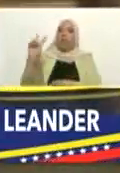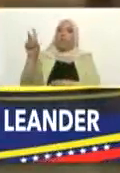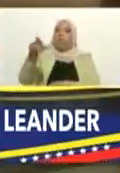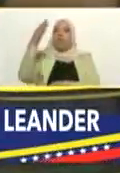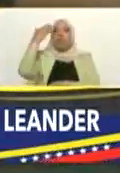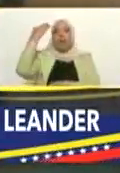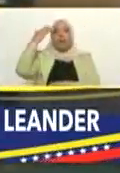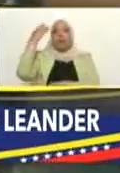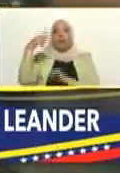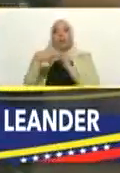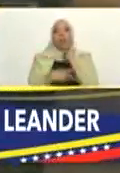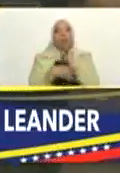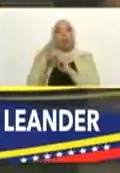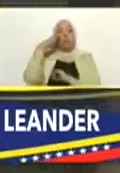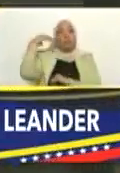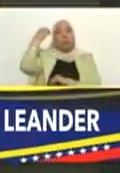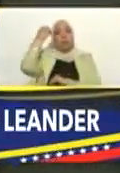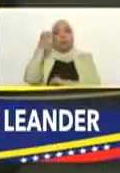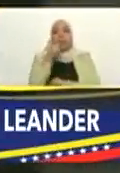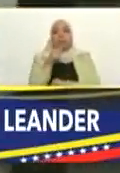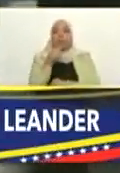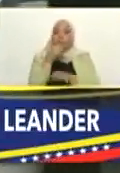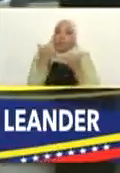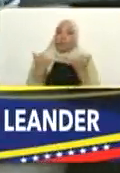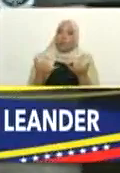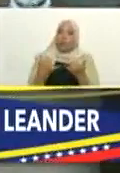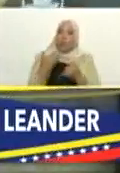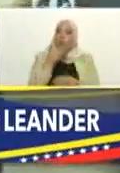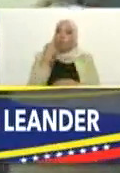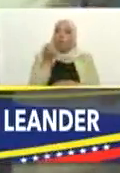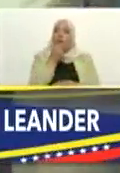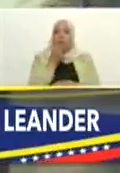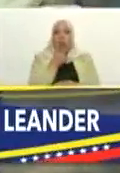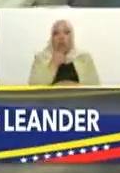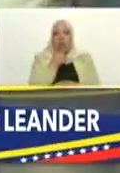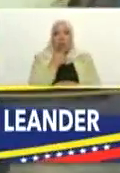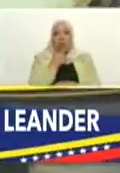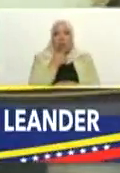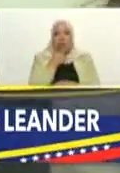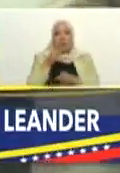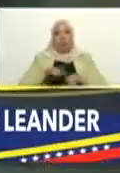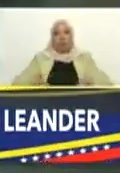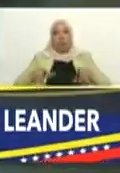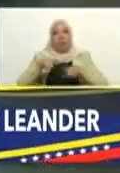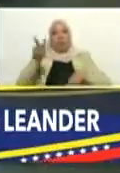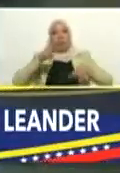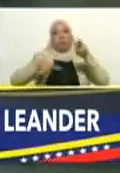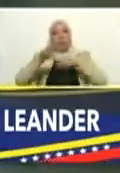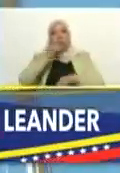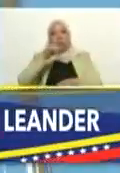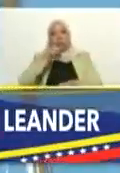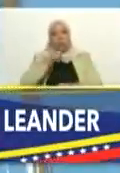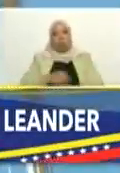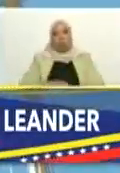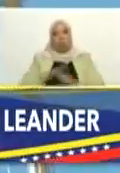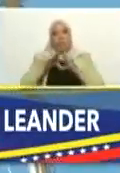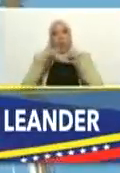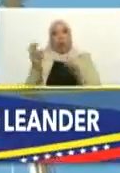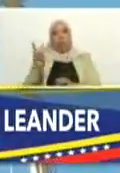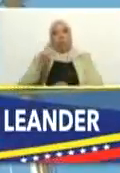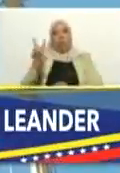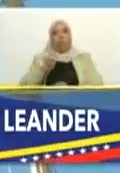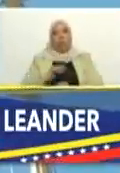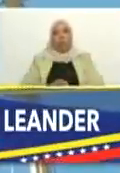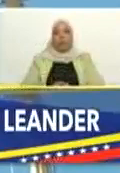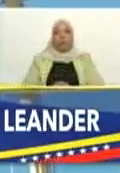en el Parque Francisco de Miranda, que está cada vez más bonito para el espacio de esparcimiento de todos los venezolanos.